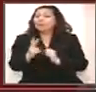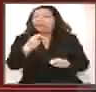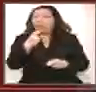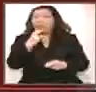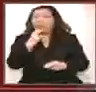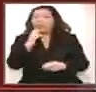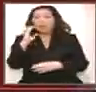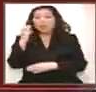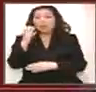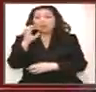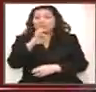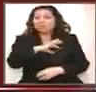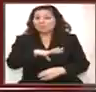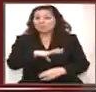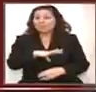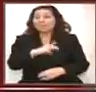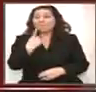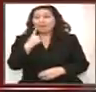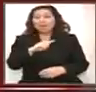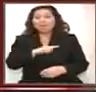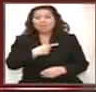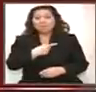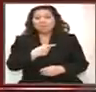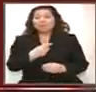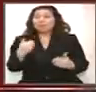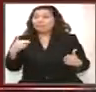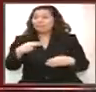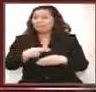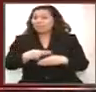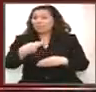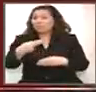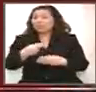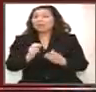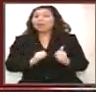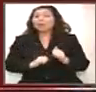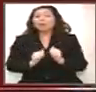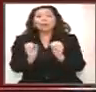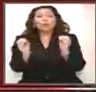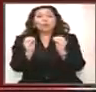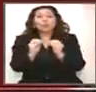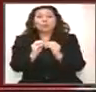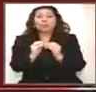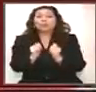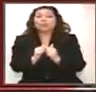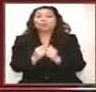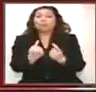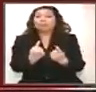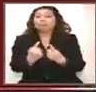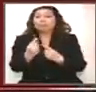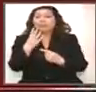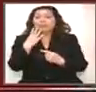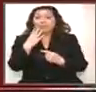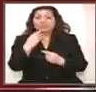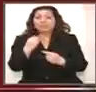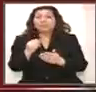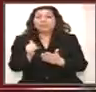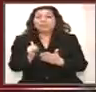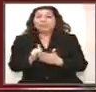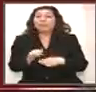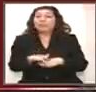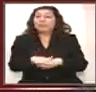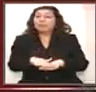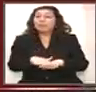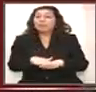mesas con Colombia y Chile para fortalecer nuestras fronteras y actuar conjuntamente e intercambiar experiencias en la